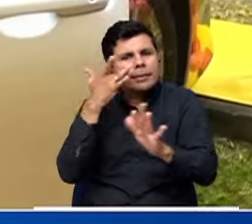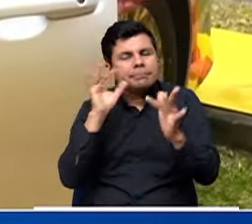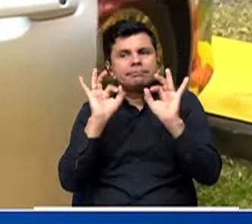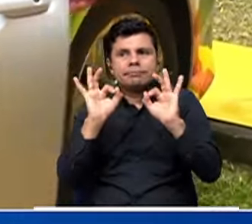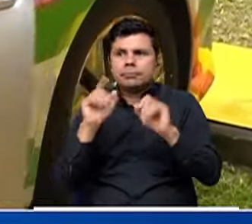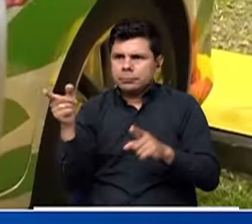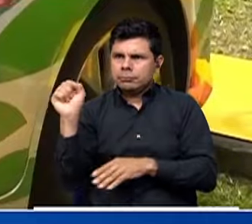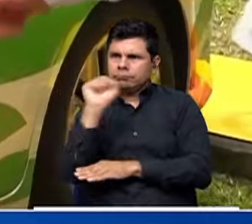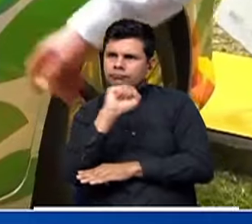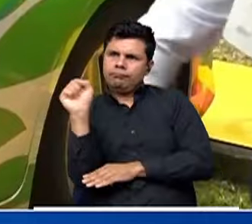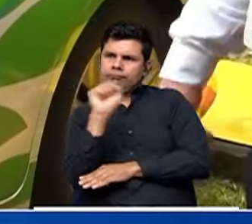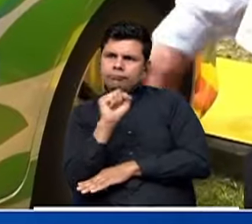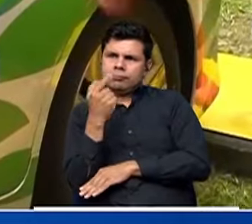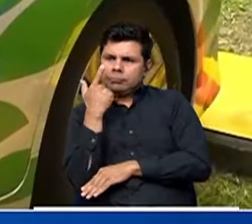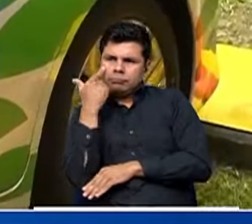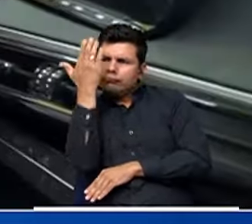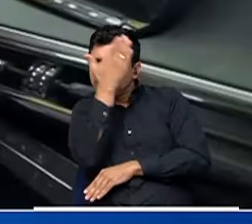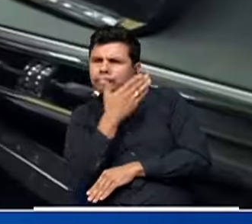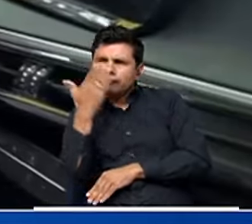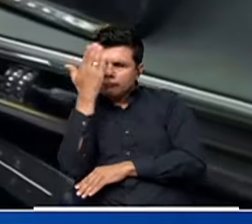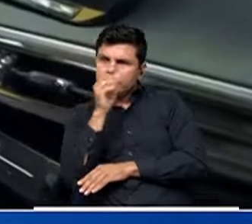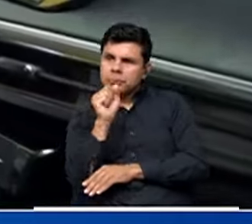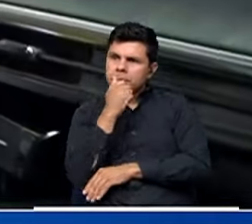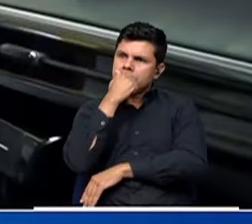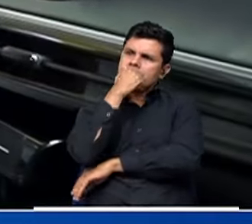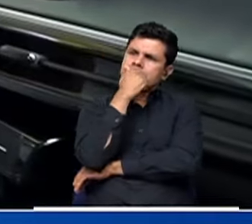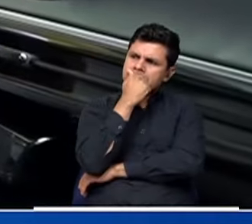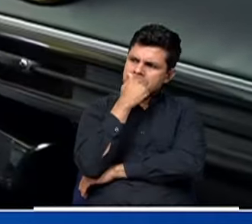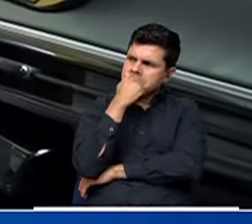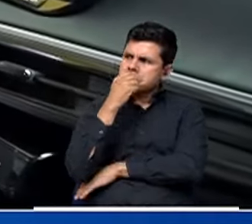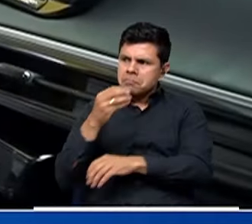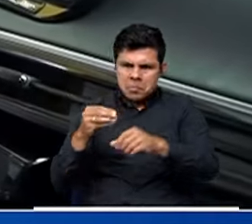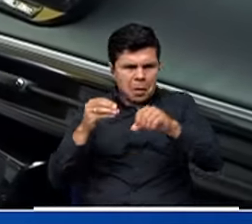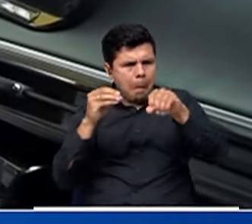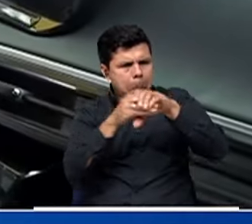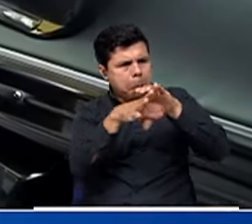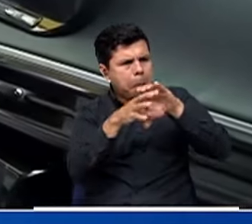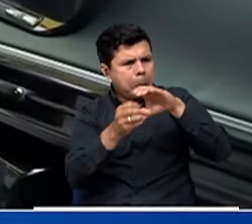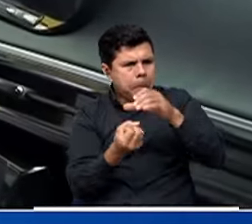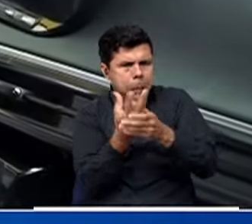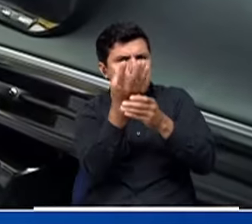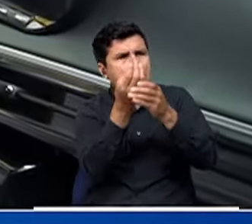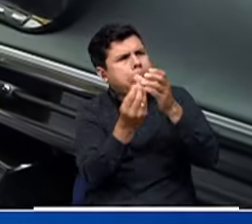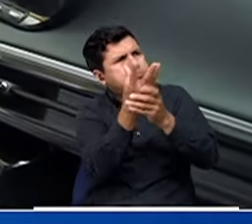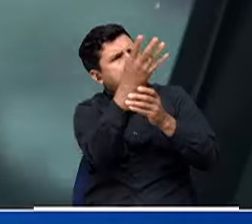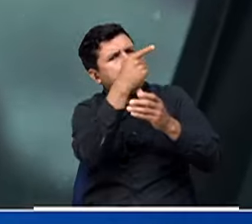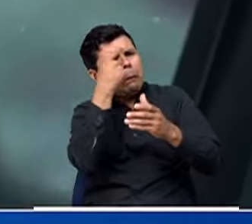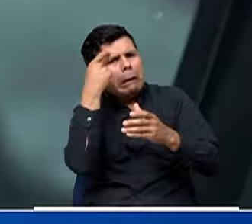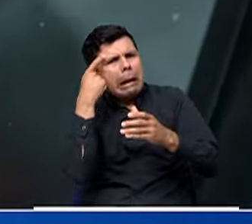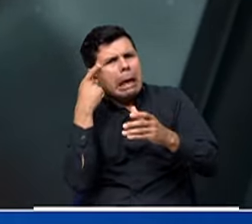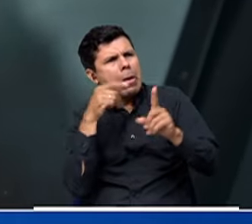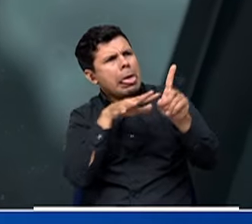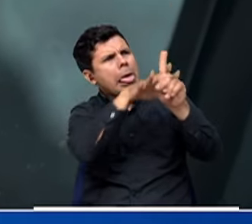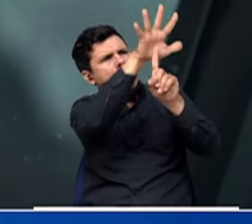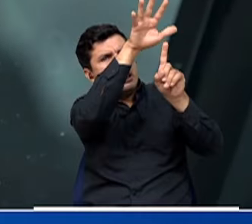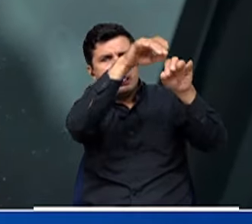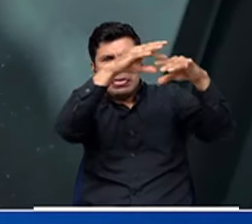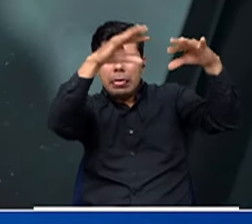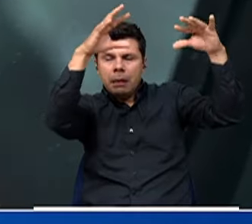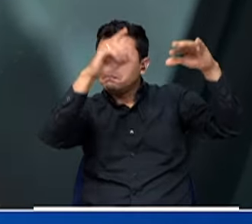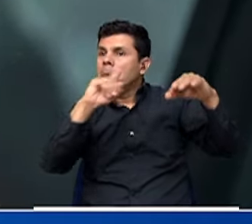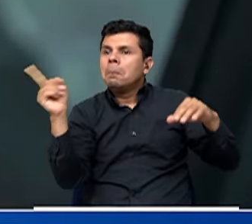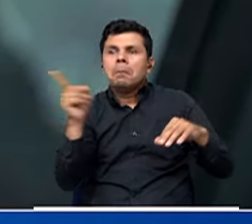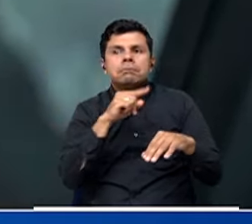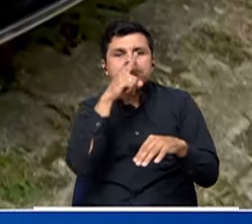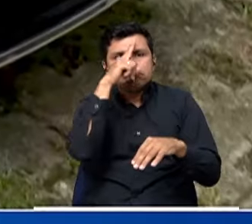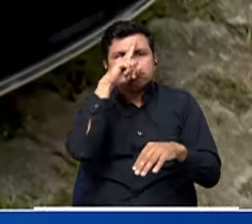probar el innovador automóvil que se destaca por sus cero emisiones, alineándose con la búsqueda de energía más limpias para la movilidad